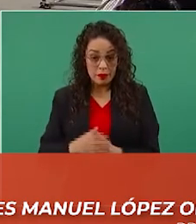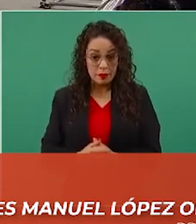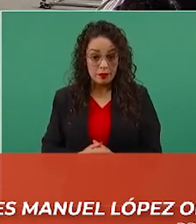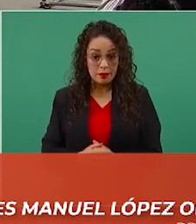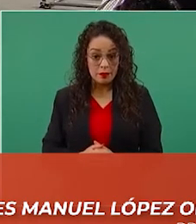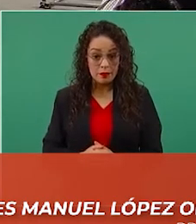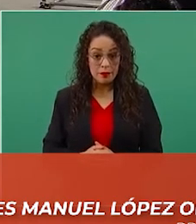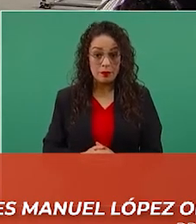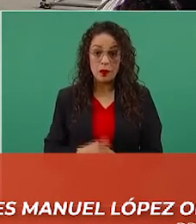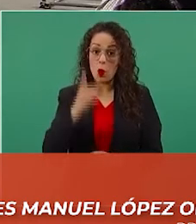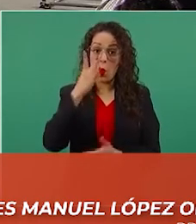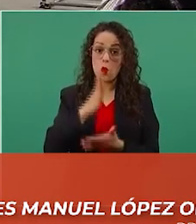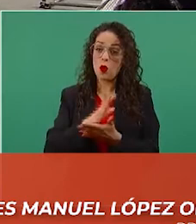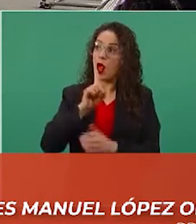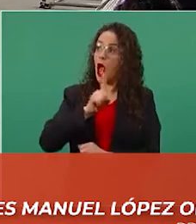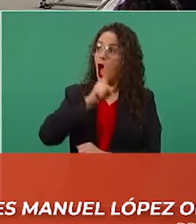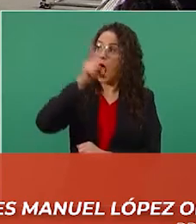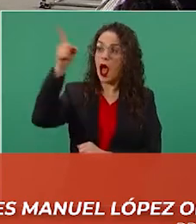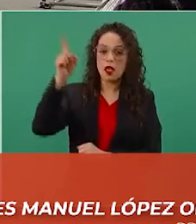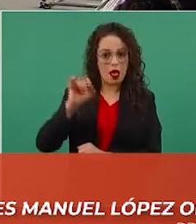Que solamente allá.